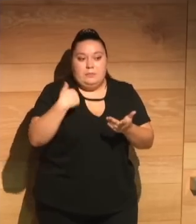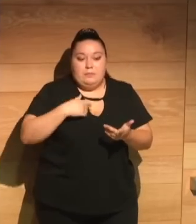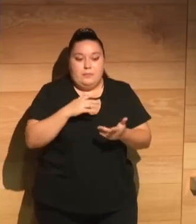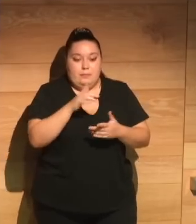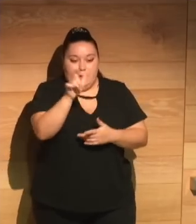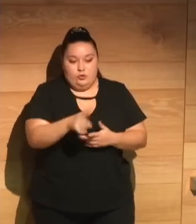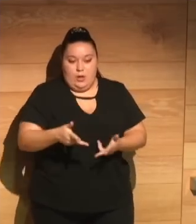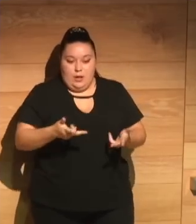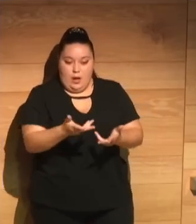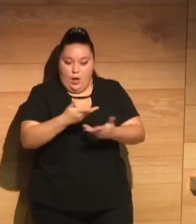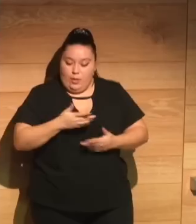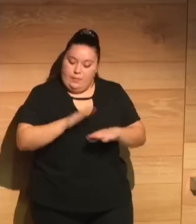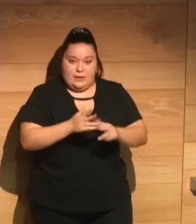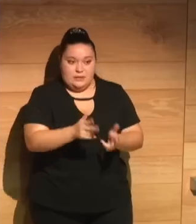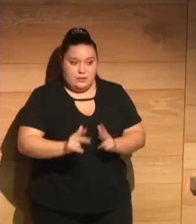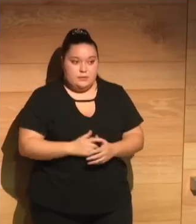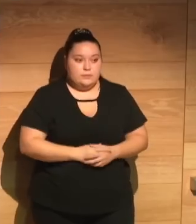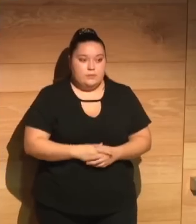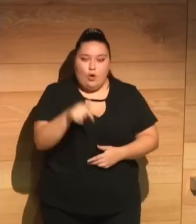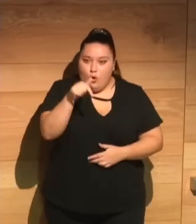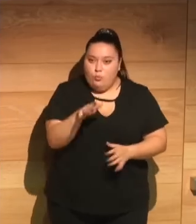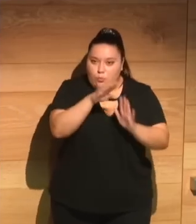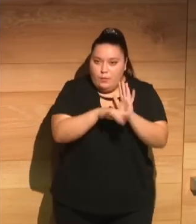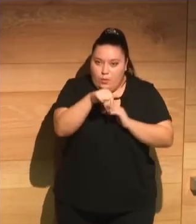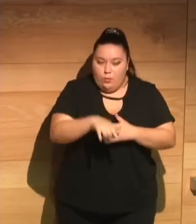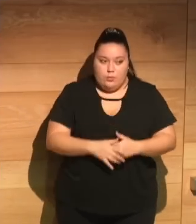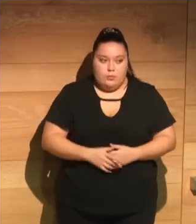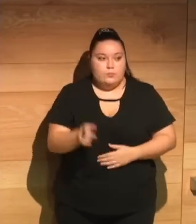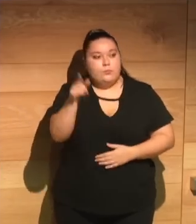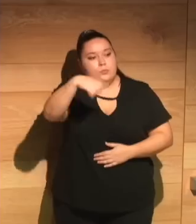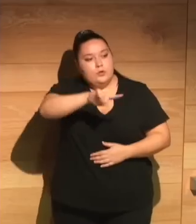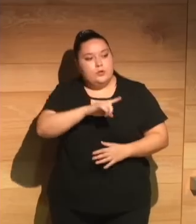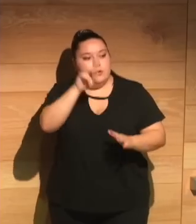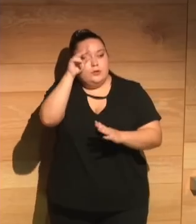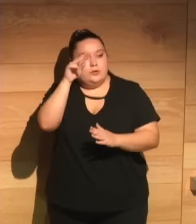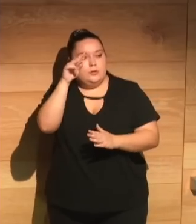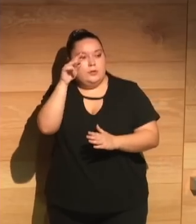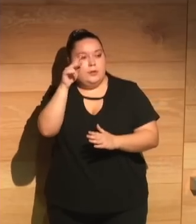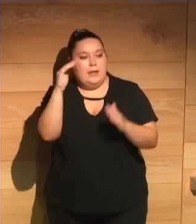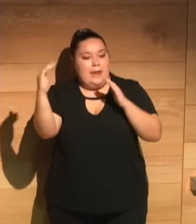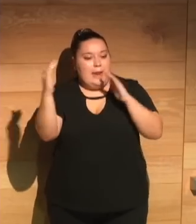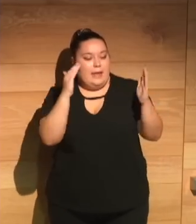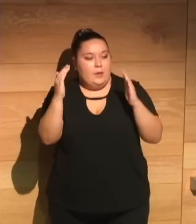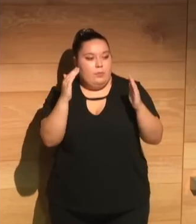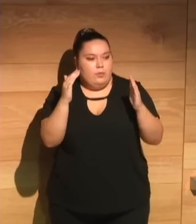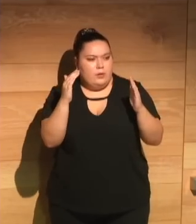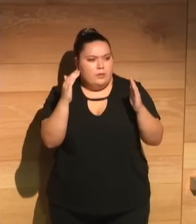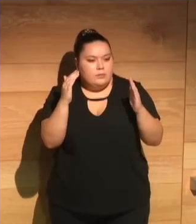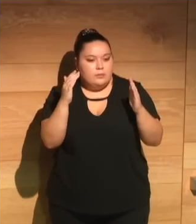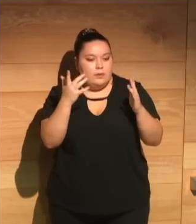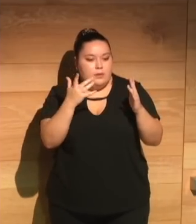aquí, ¿no?, que si la antigüedad, que si tal, hacer un programa de hoy. Es que vosotros no habéis vivido la época en que el acomodador de cine era